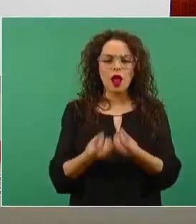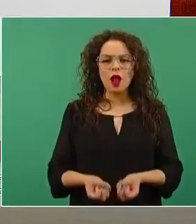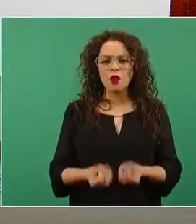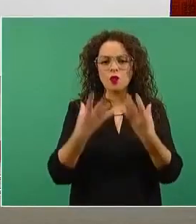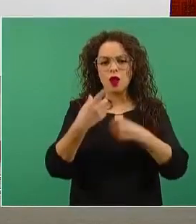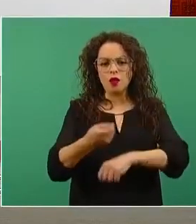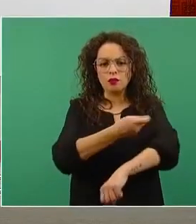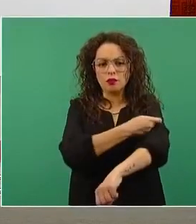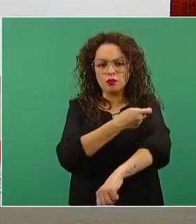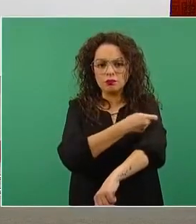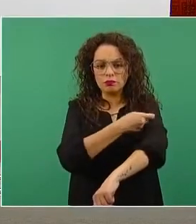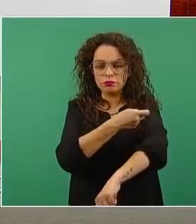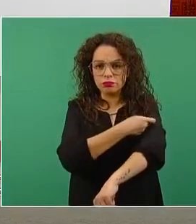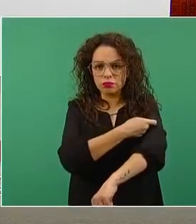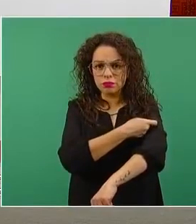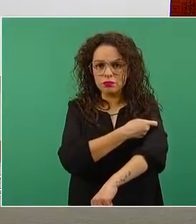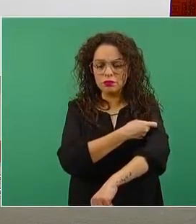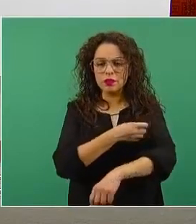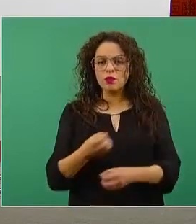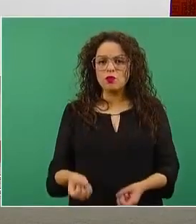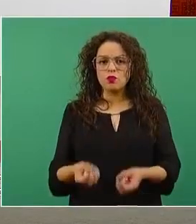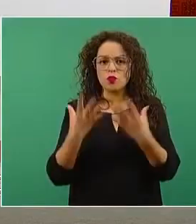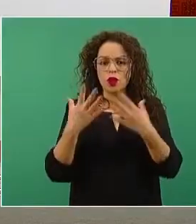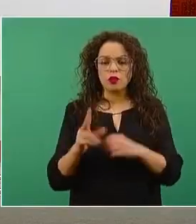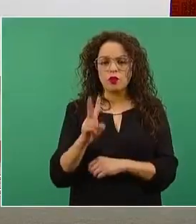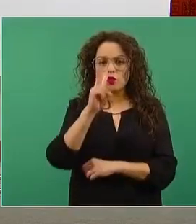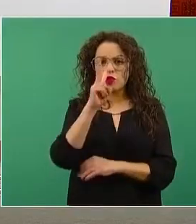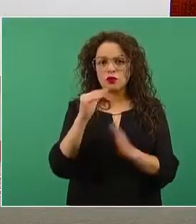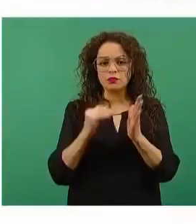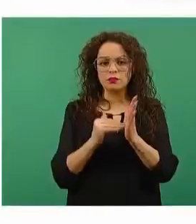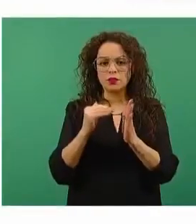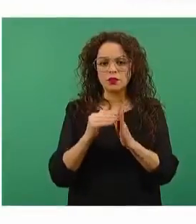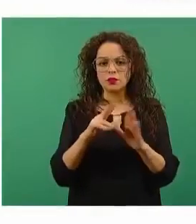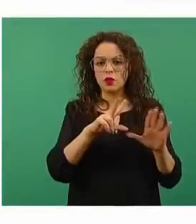avance acumulado, que sería ya de